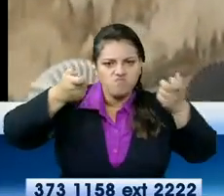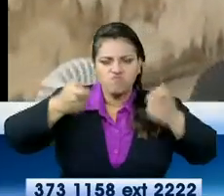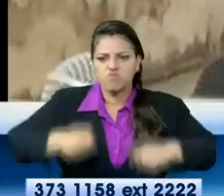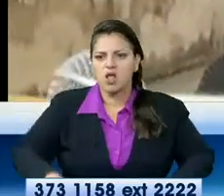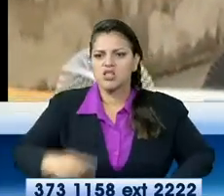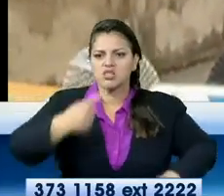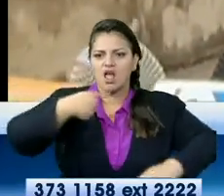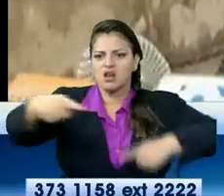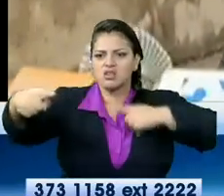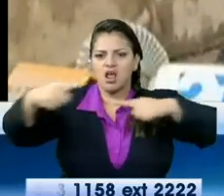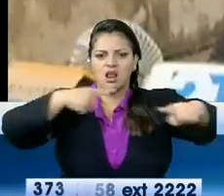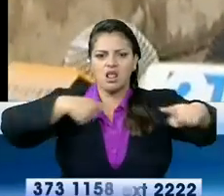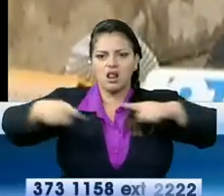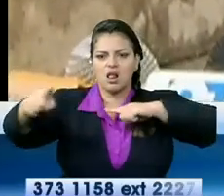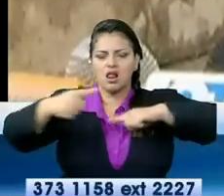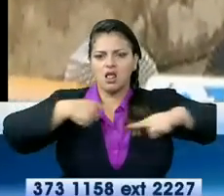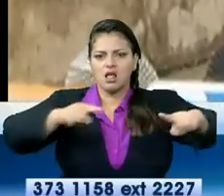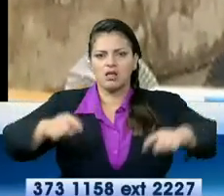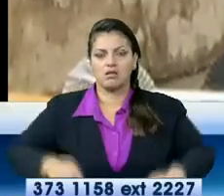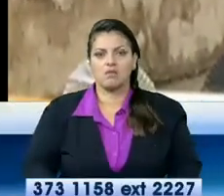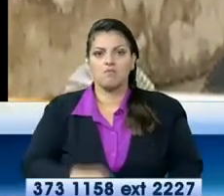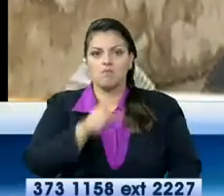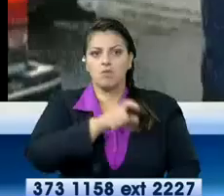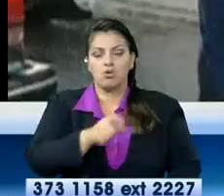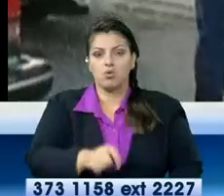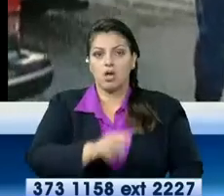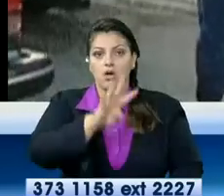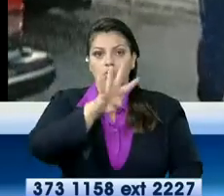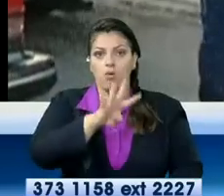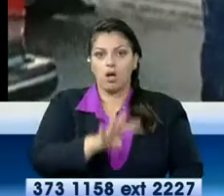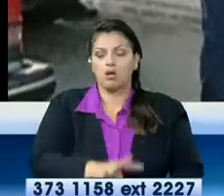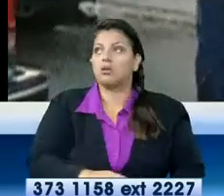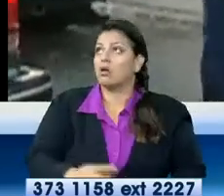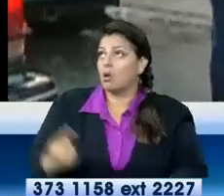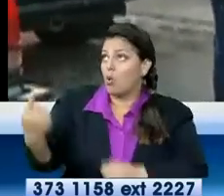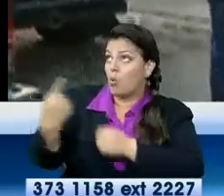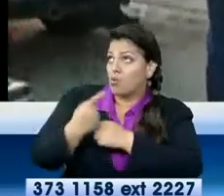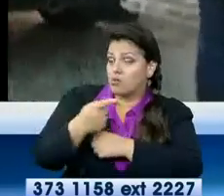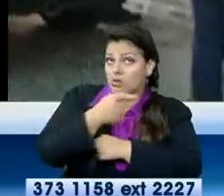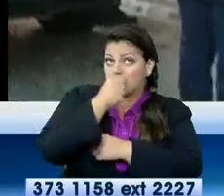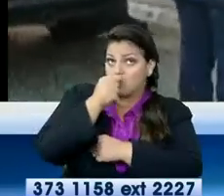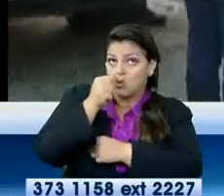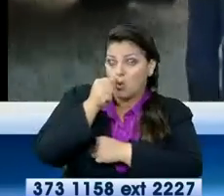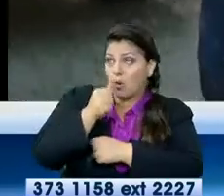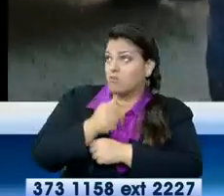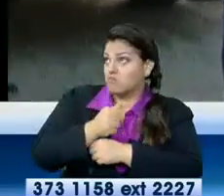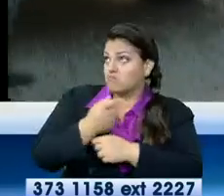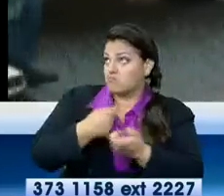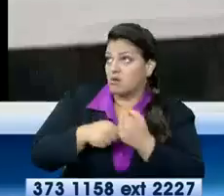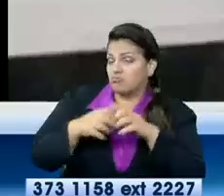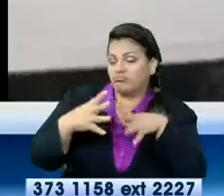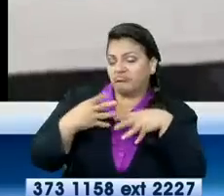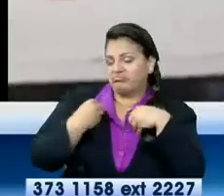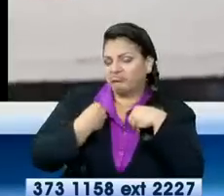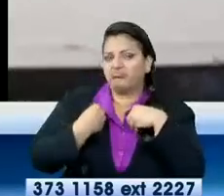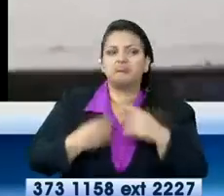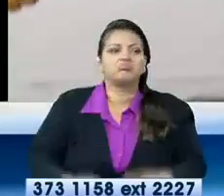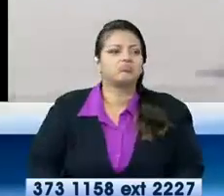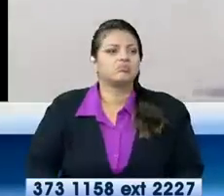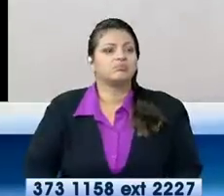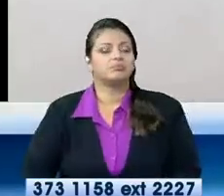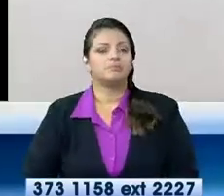sus colaboradores, que eran los que expendían. Con eso esperan devolver la tranquilidad a estos ciudadanos en este barrio, que